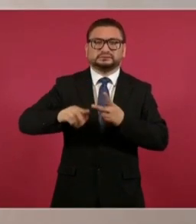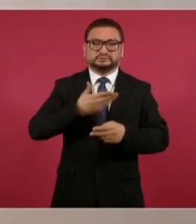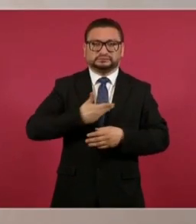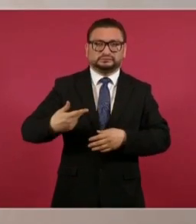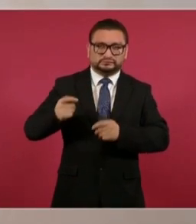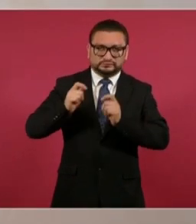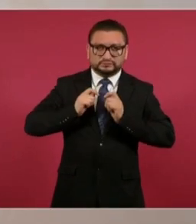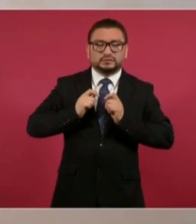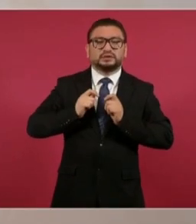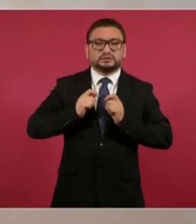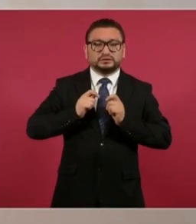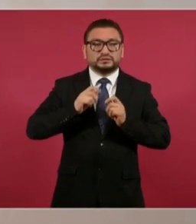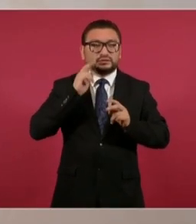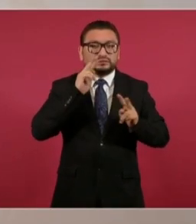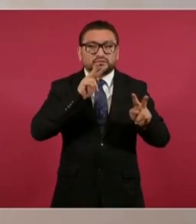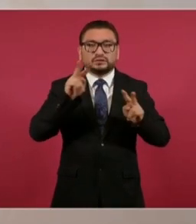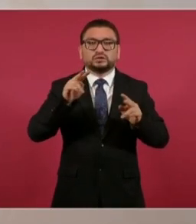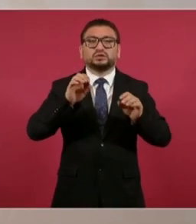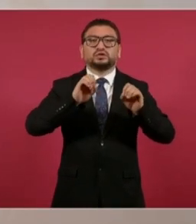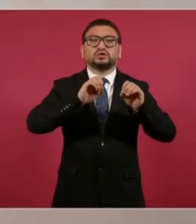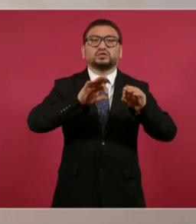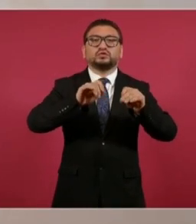llegamos habían